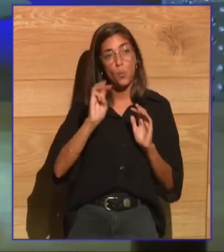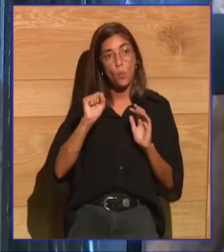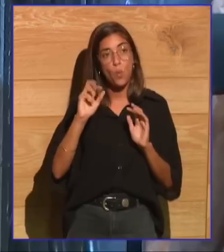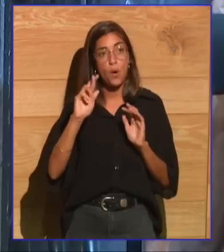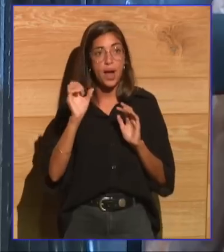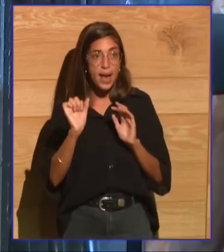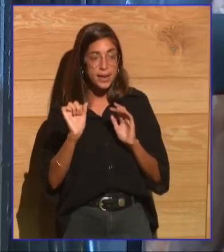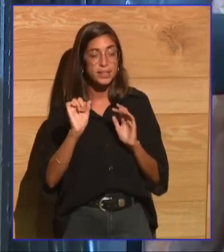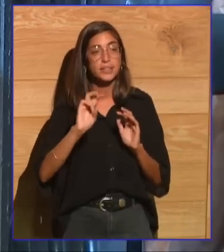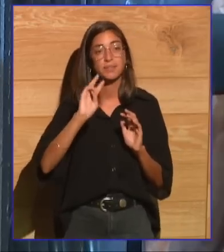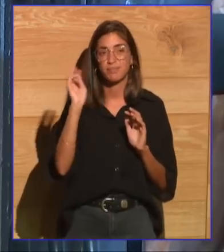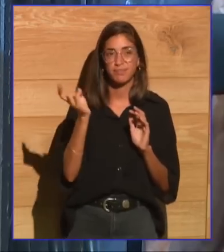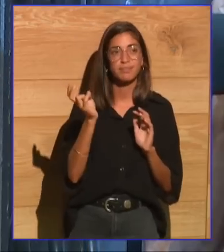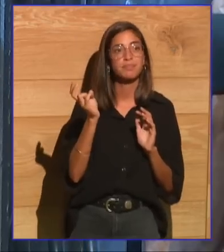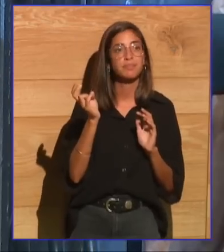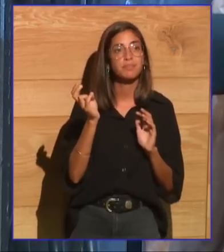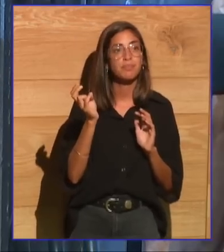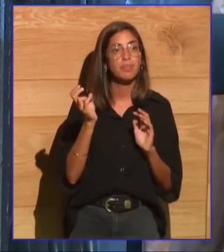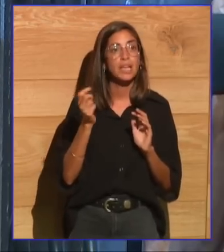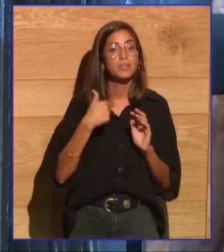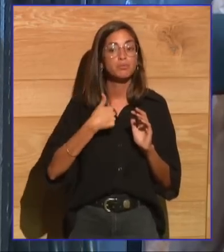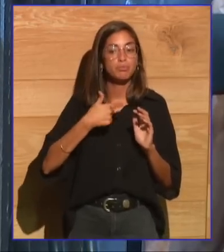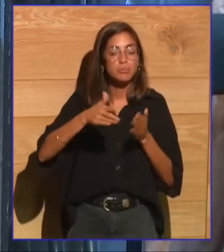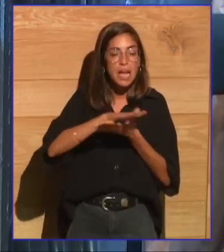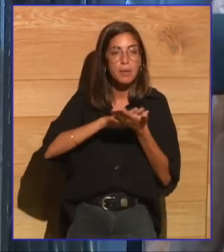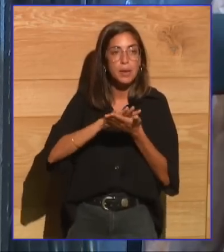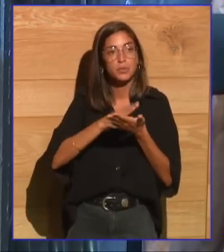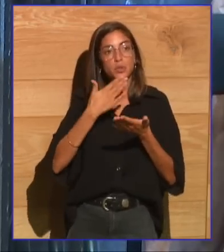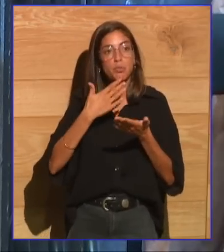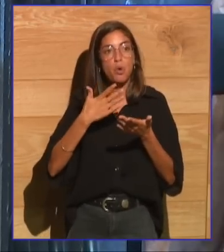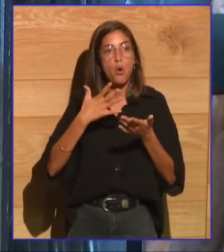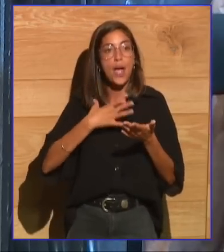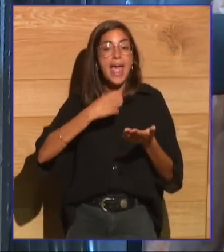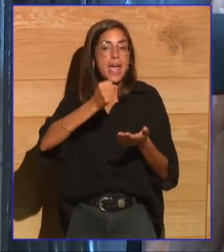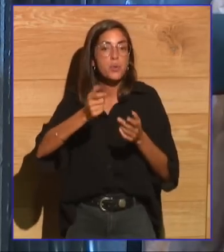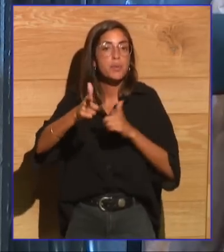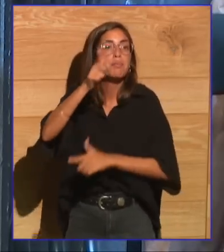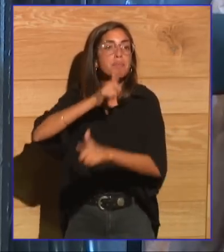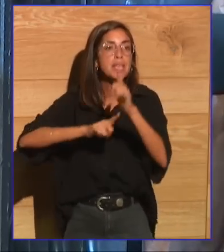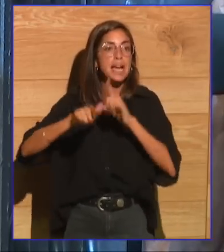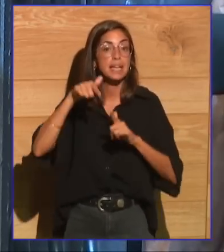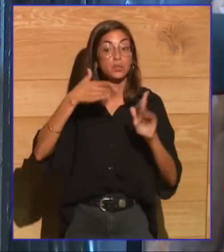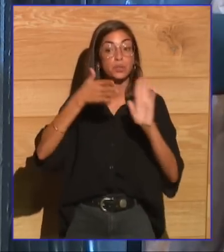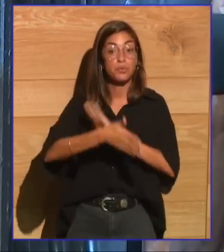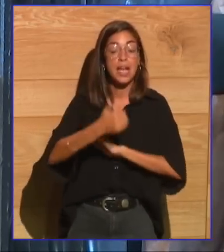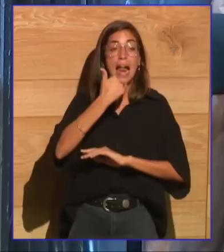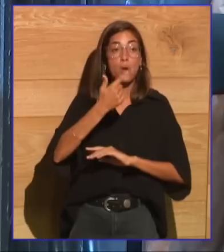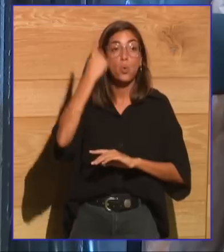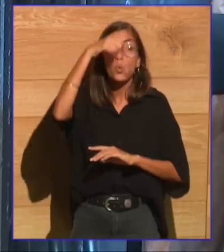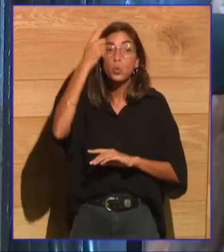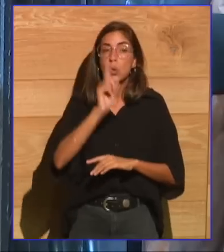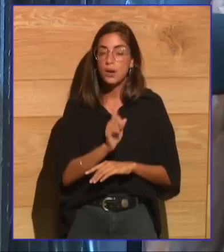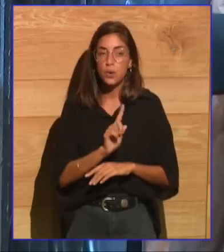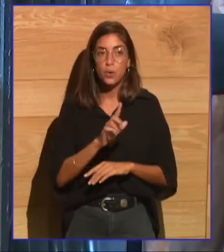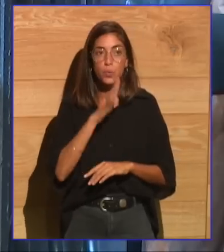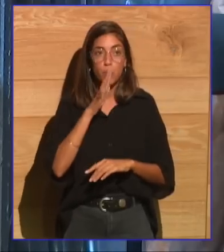por ejemplo hablábamos de ese viaje del héroe que no es que sea algo cultural porque lo compartimos todos simplemente que es